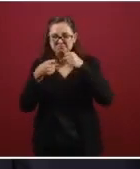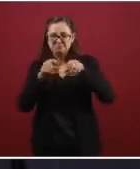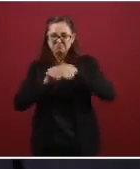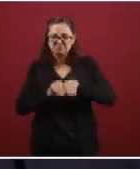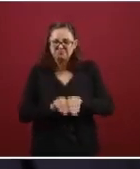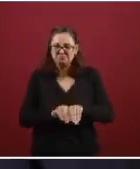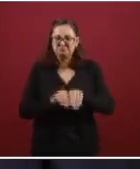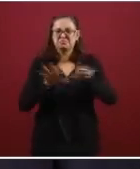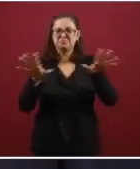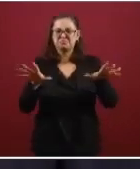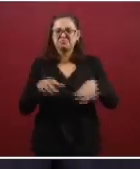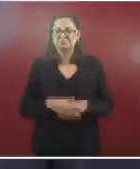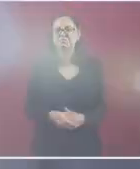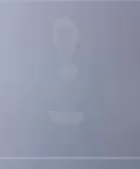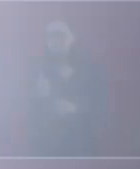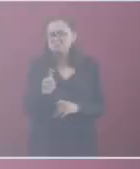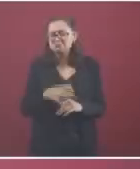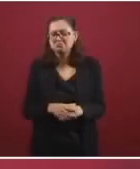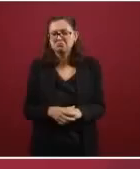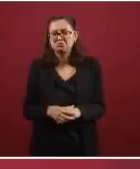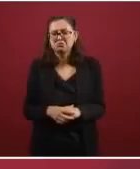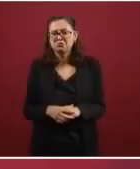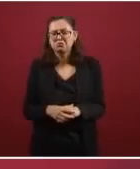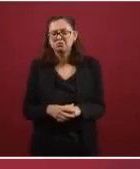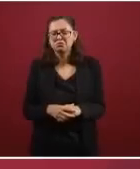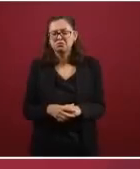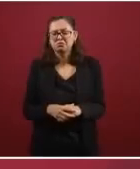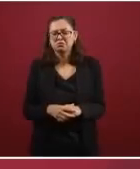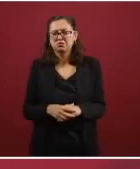pues últimas sí, semanas? Puede ser que no